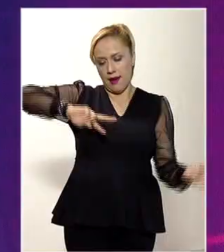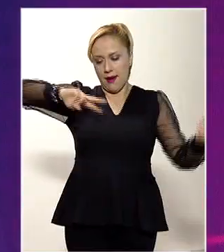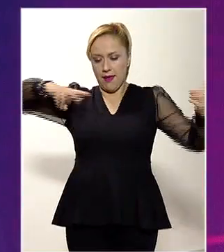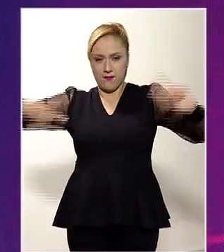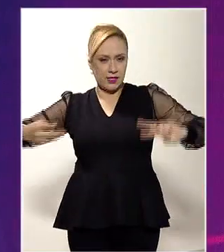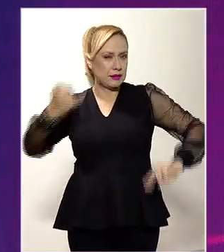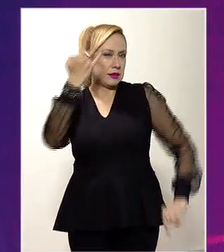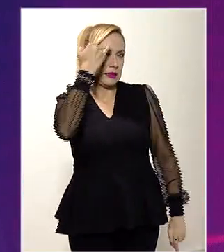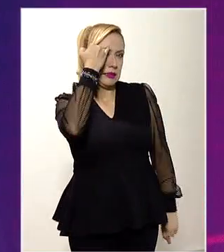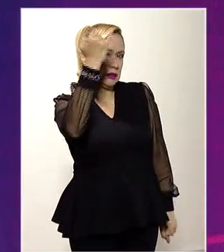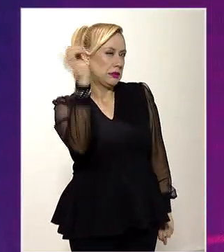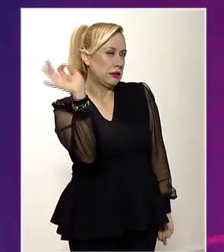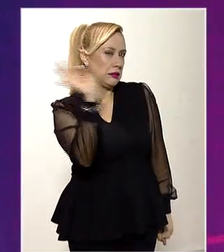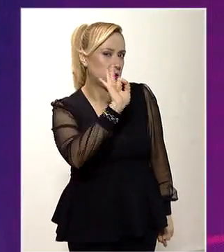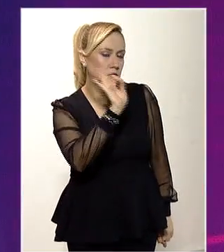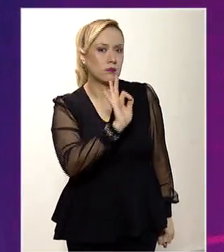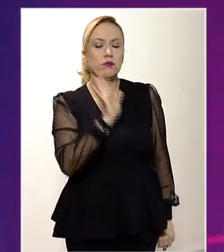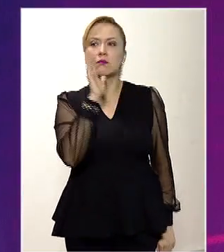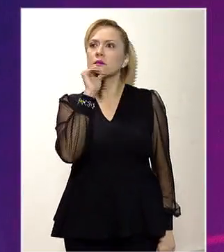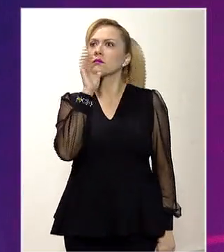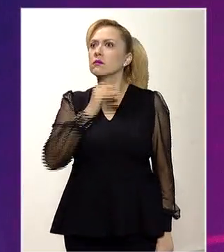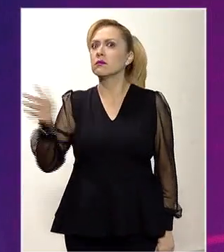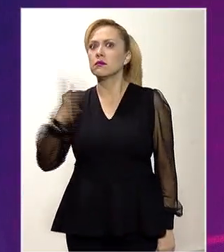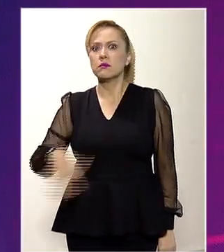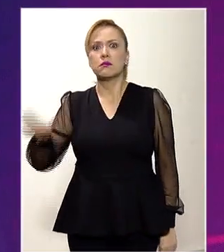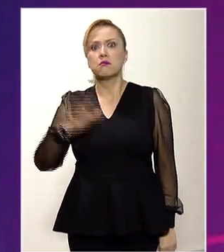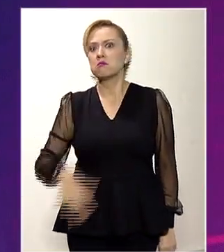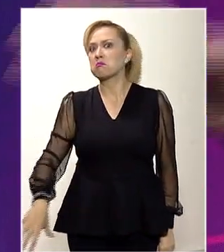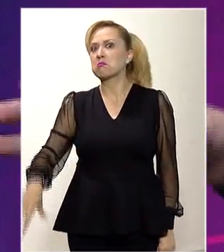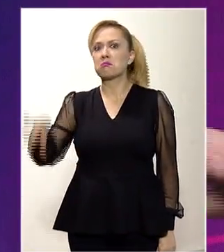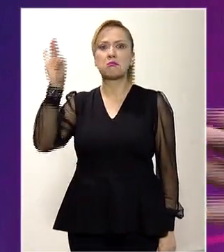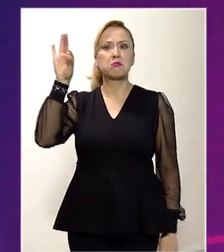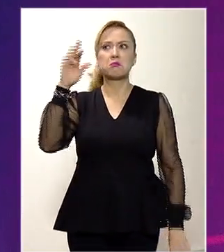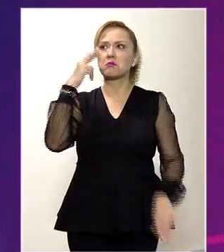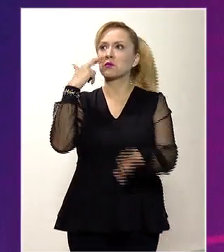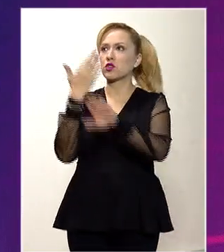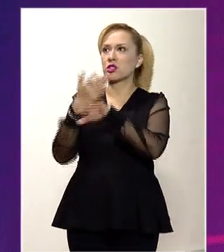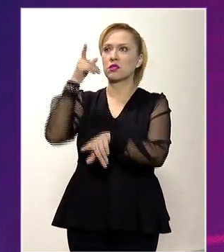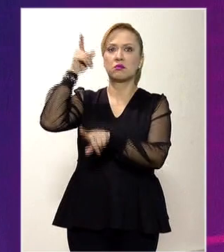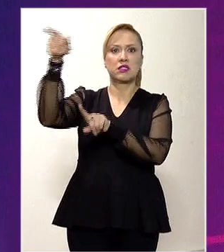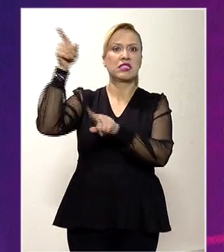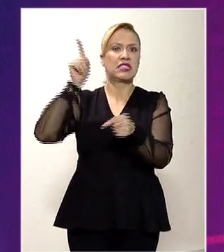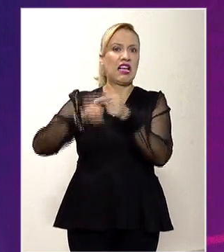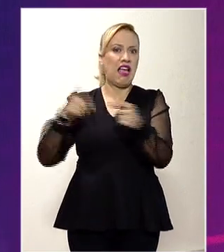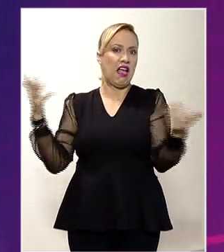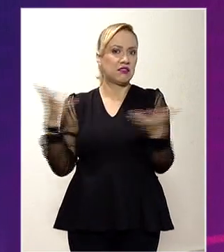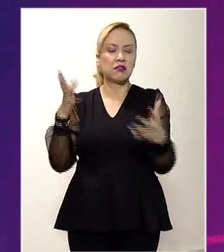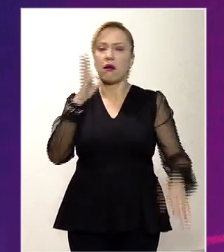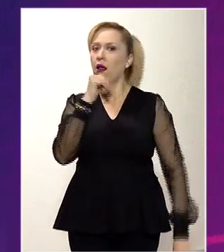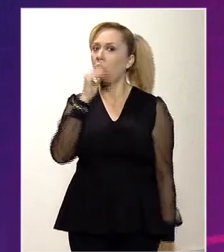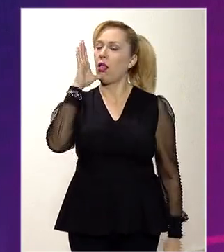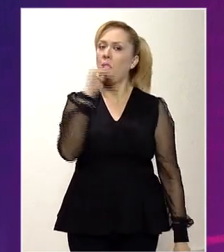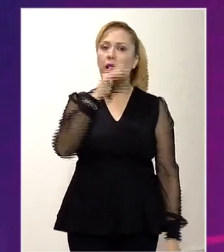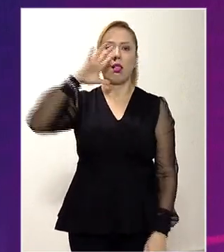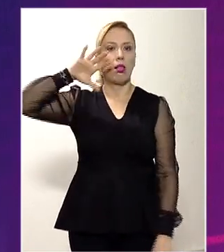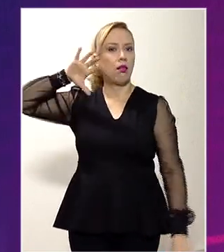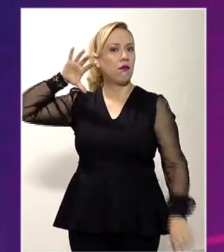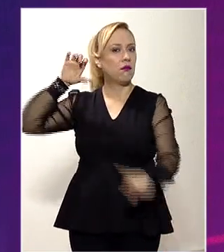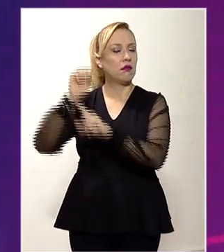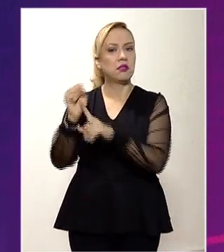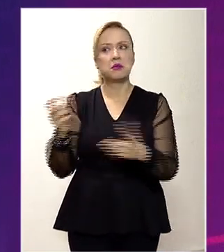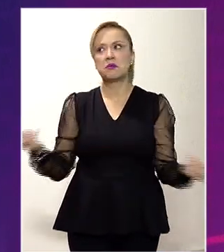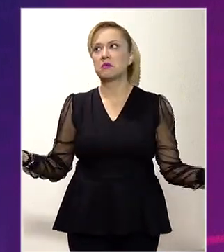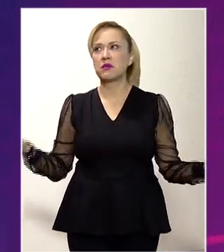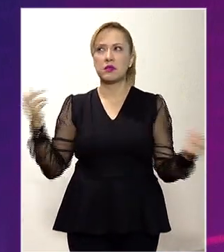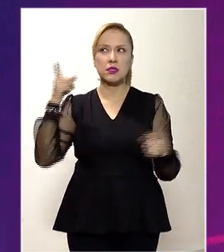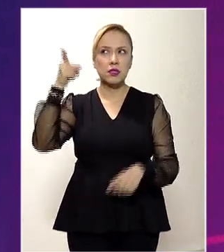que nunca das con el paradero de la persona, ¿no? Del responsable, me refiero, de quien cometió el delito, si se trata de una forzada o